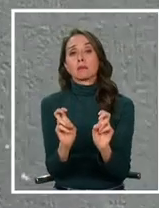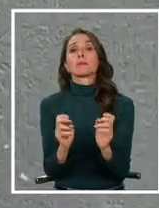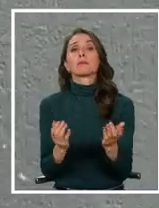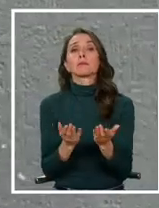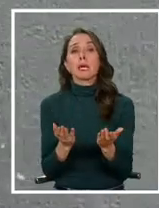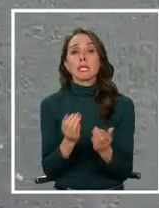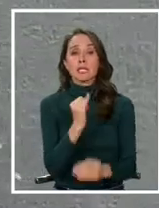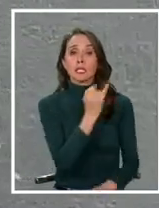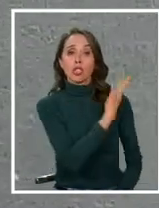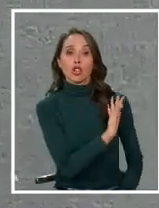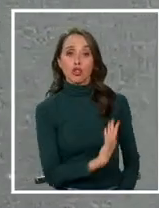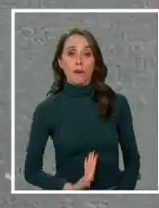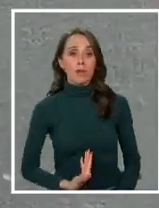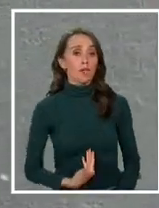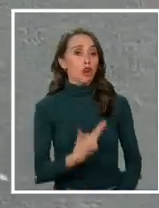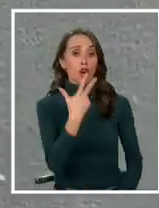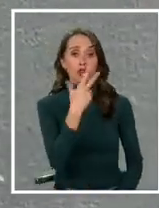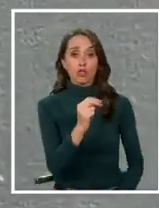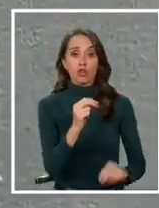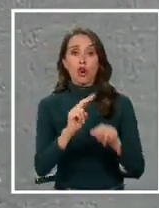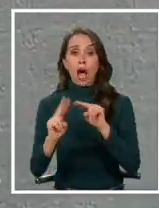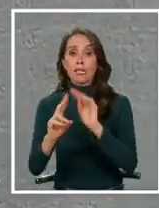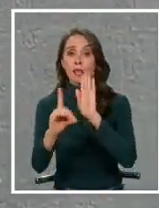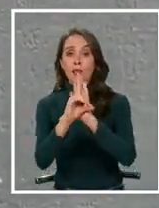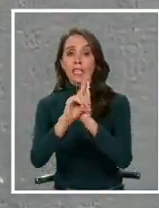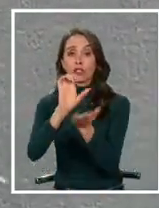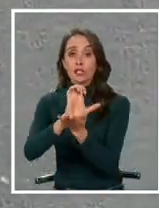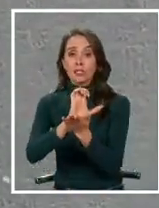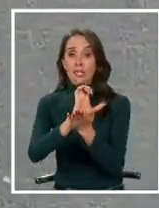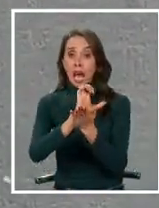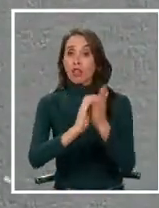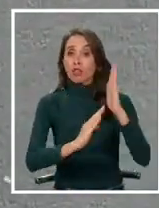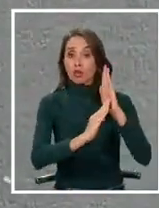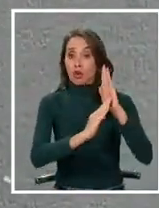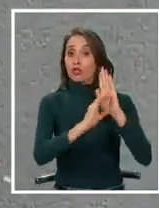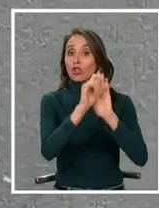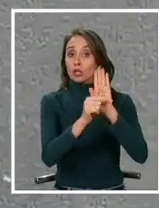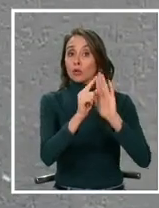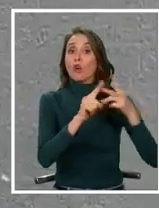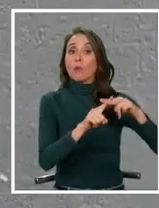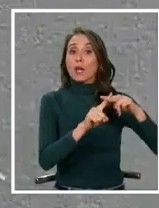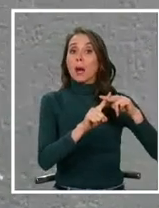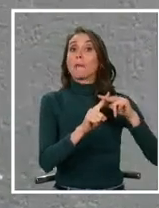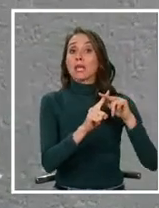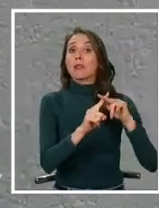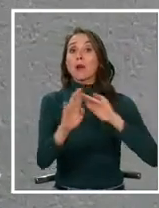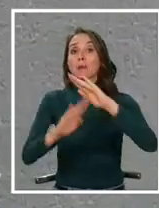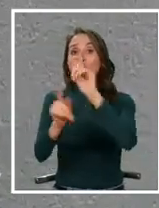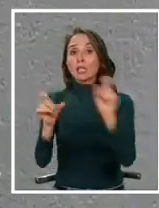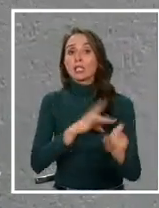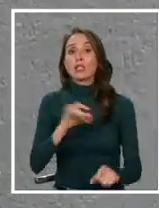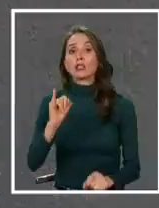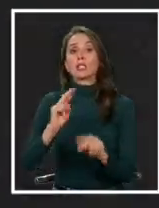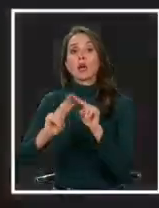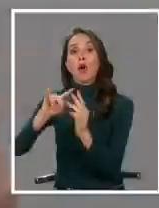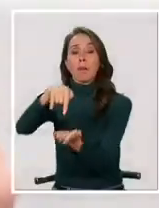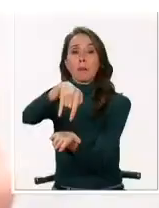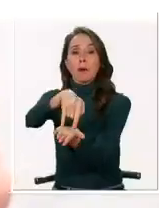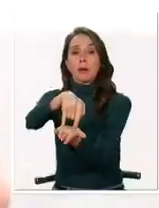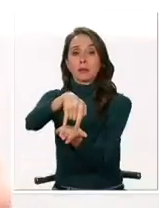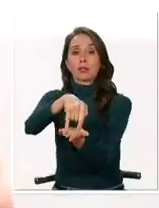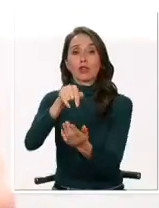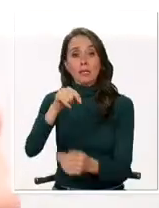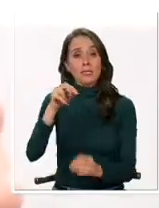propósito de que si el gobierno no toma el estado de excepción como una herramienta para proteger a los chilenos si lo haga el parlamento